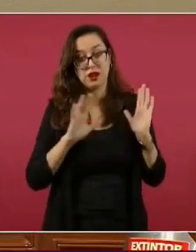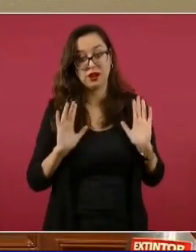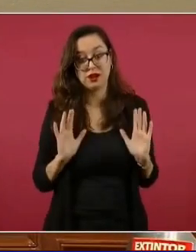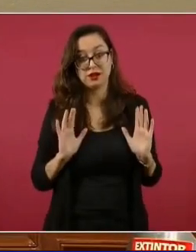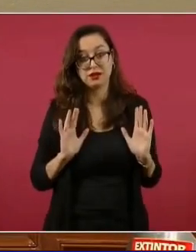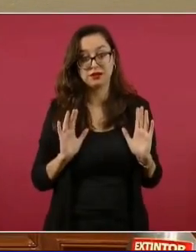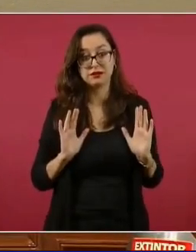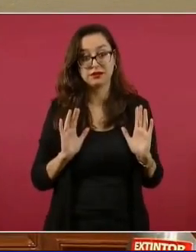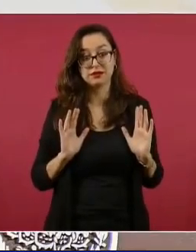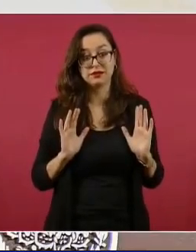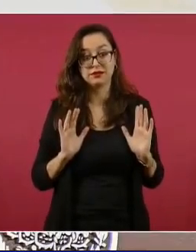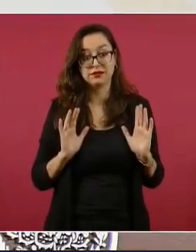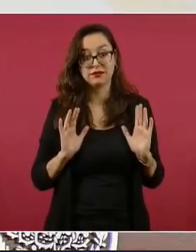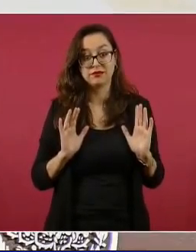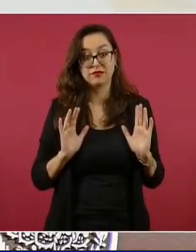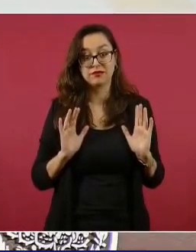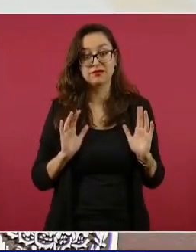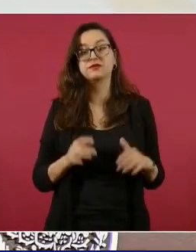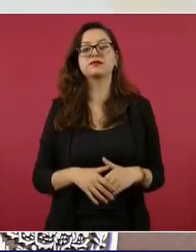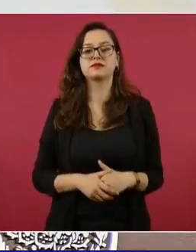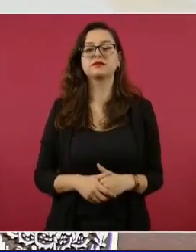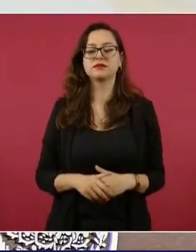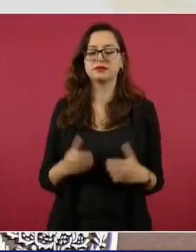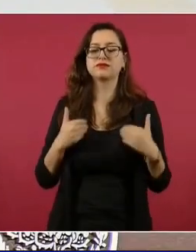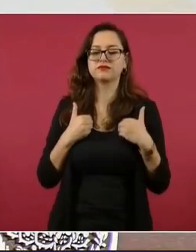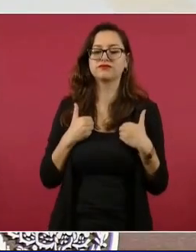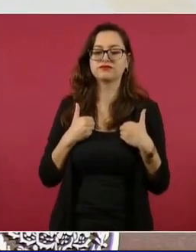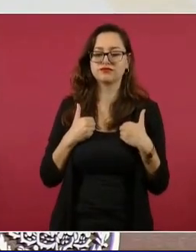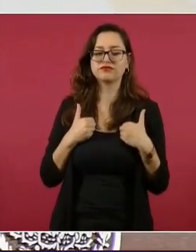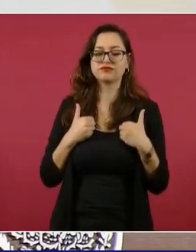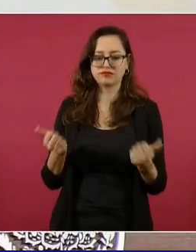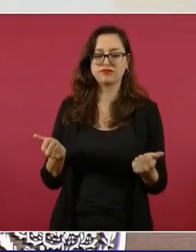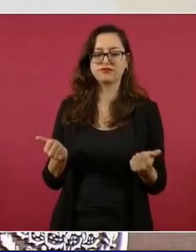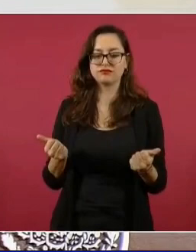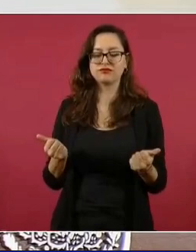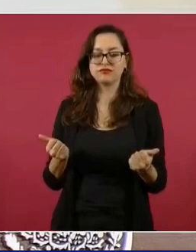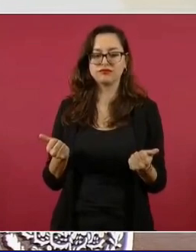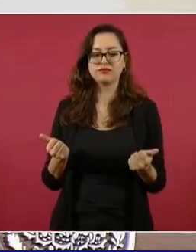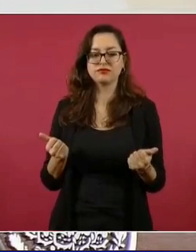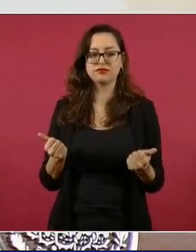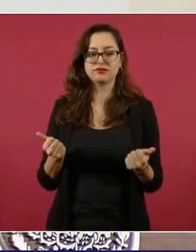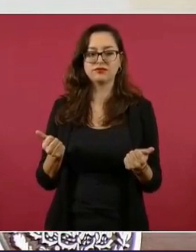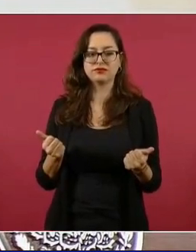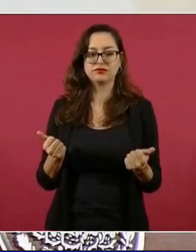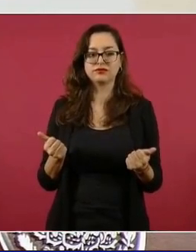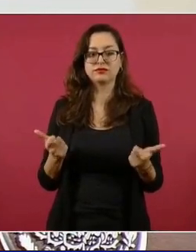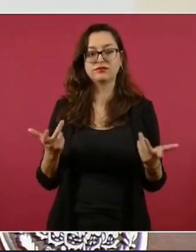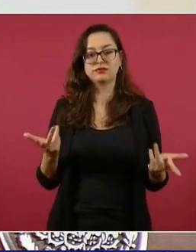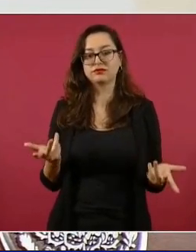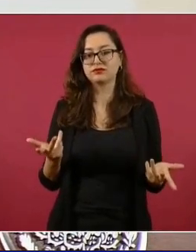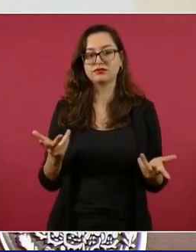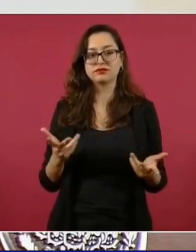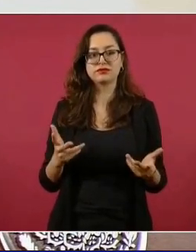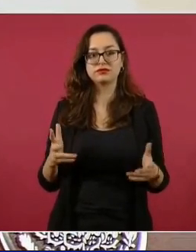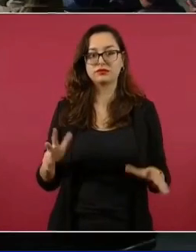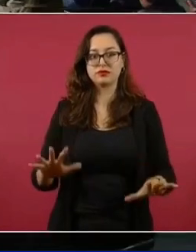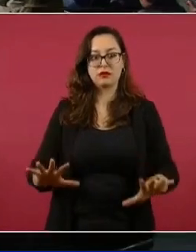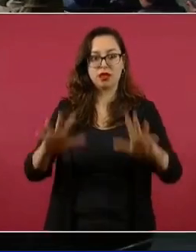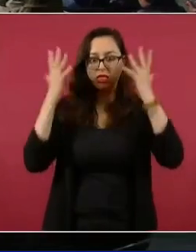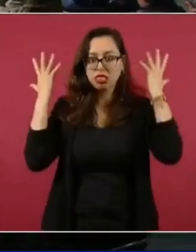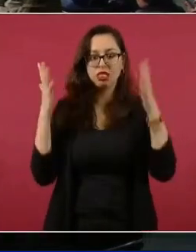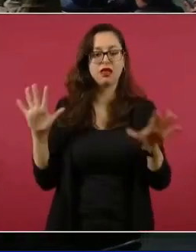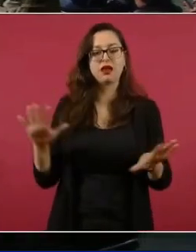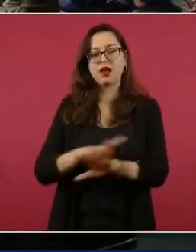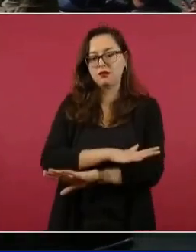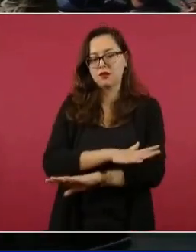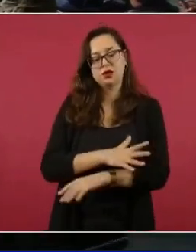Sí, eso es comprensible, de que no cambia así de la noche a la mañana, tiene que llevar